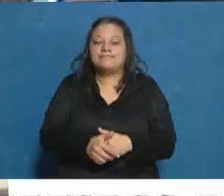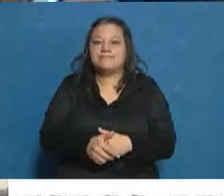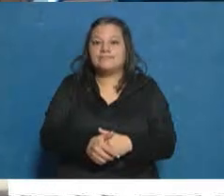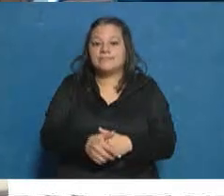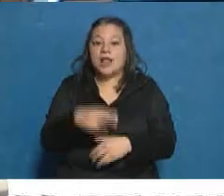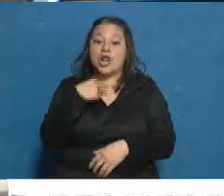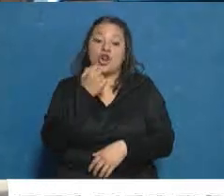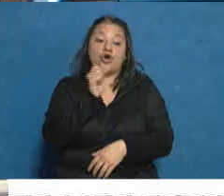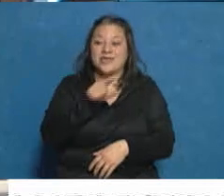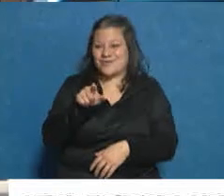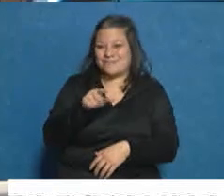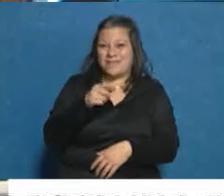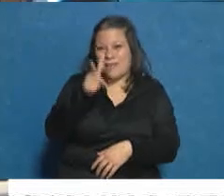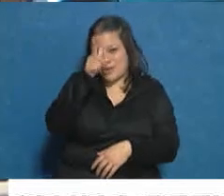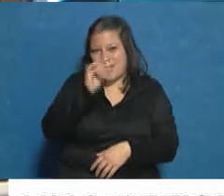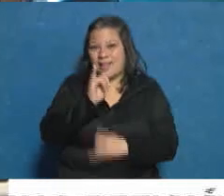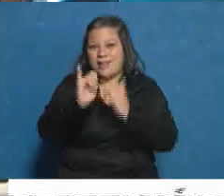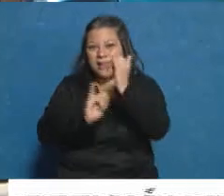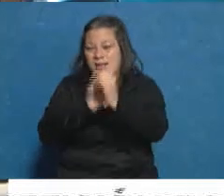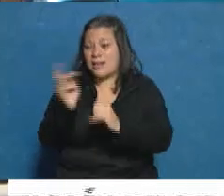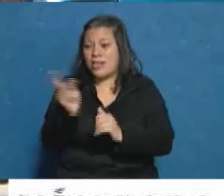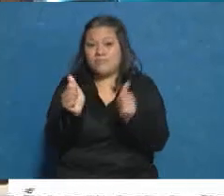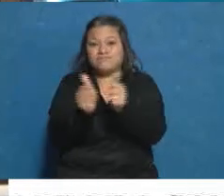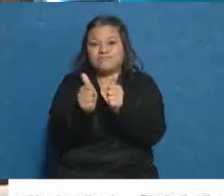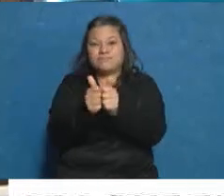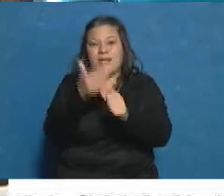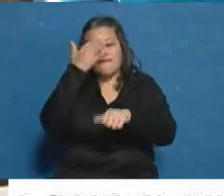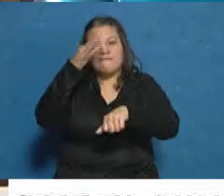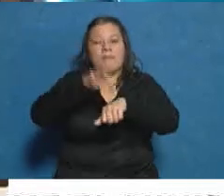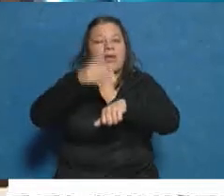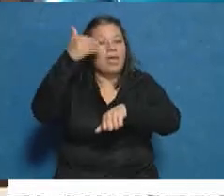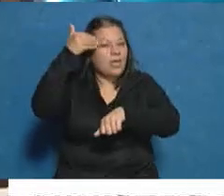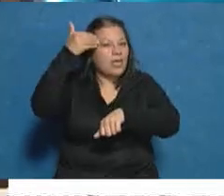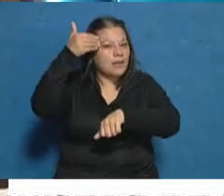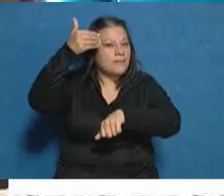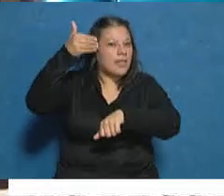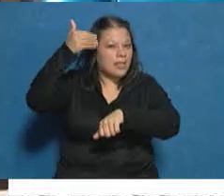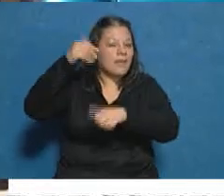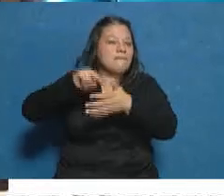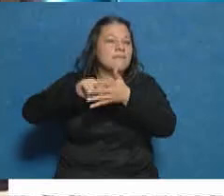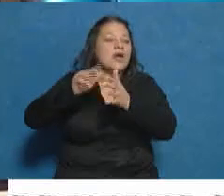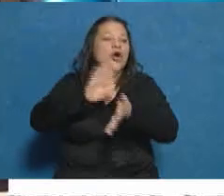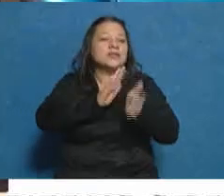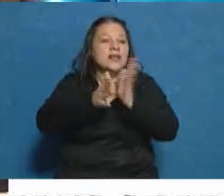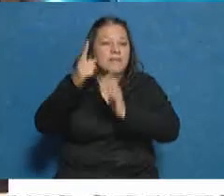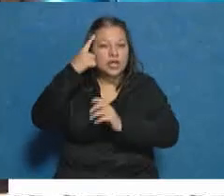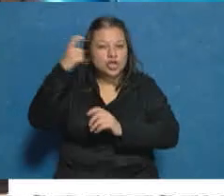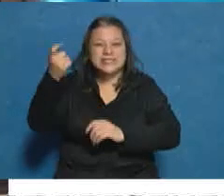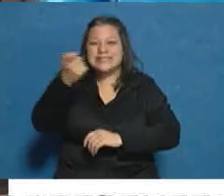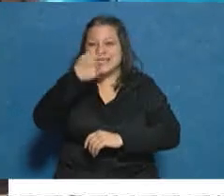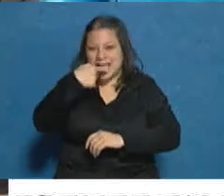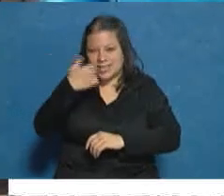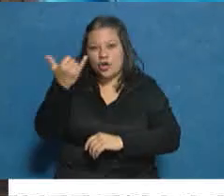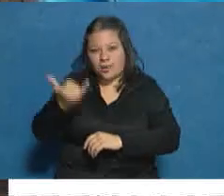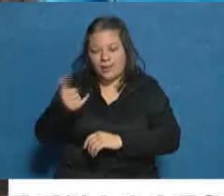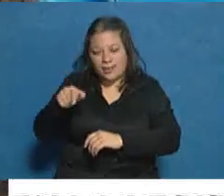los hijos del mismo, asegura que ambas personas padecían enfermedades mentales y que se encontraban con tratamiento psiquiátrico. Se está intentando averiguar